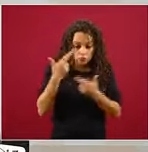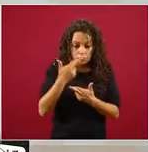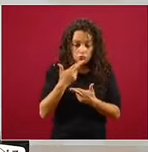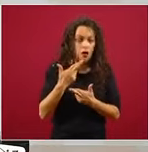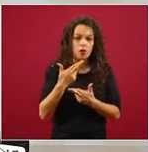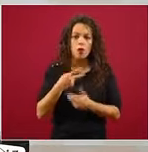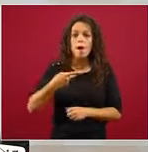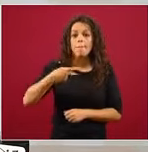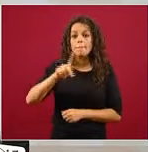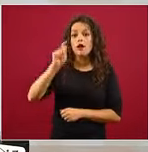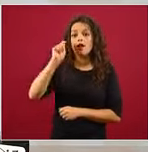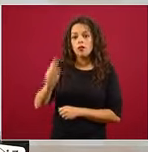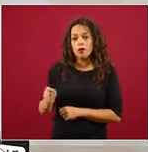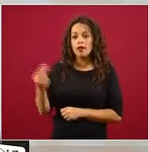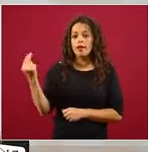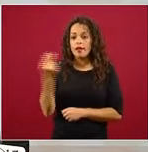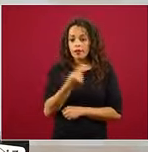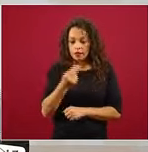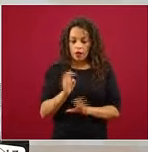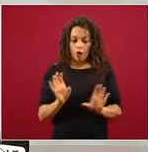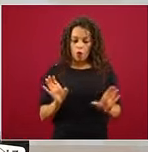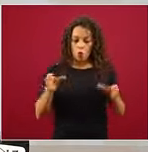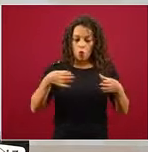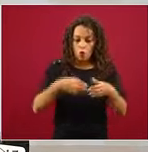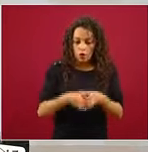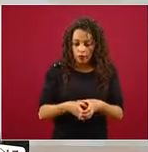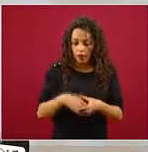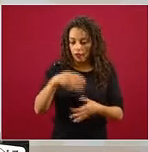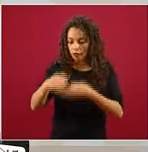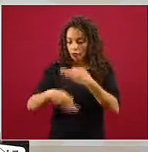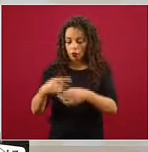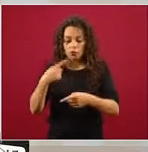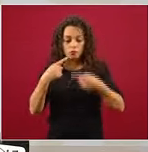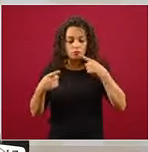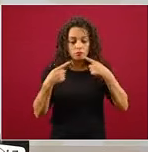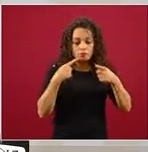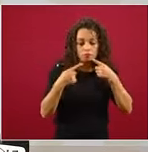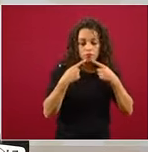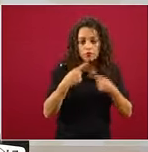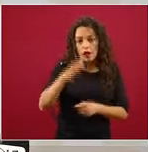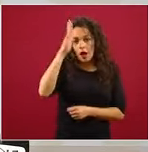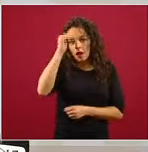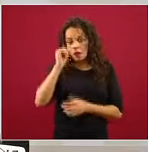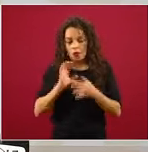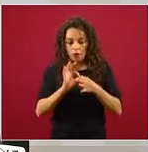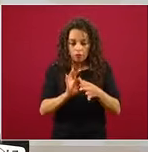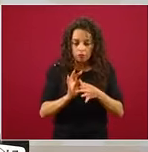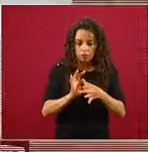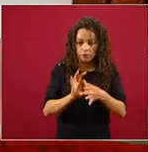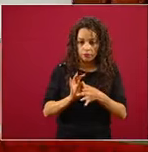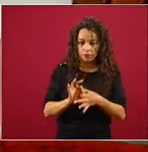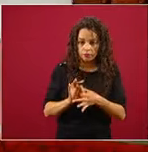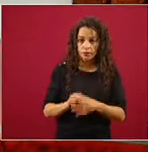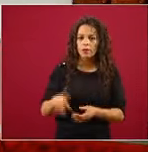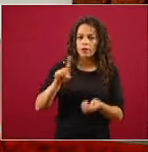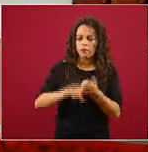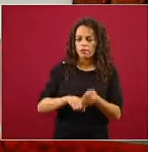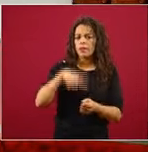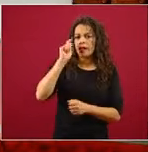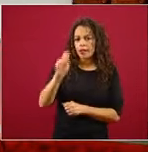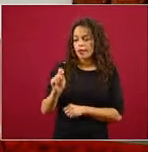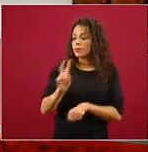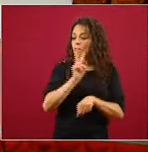mecanismos de movilización comunitaria, de solidaridad comunitaria y a través de brigadas de campo que